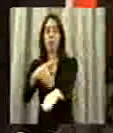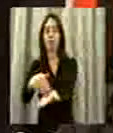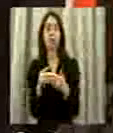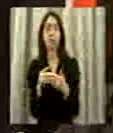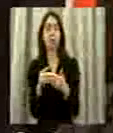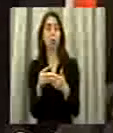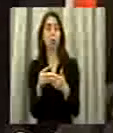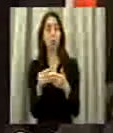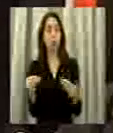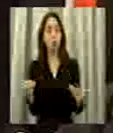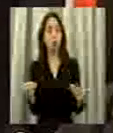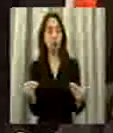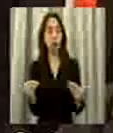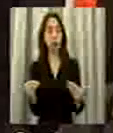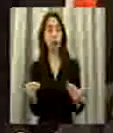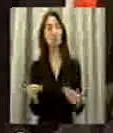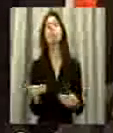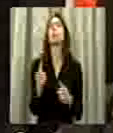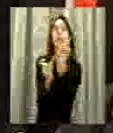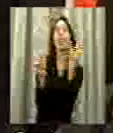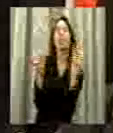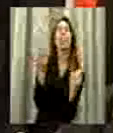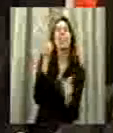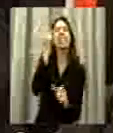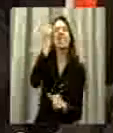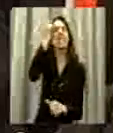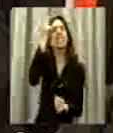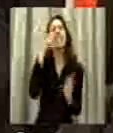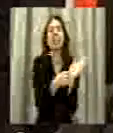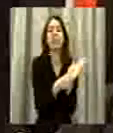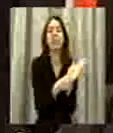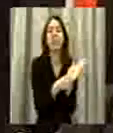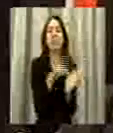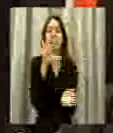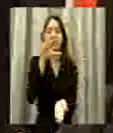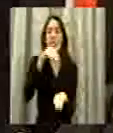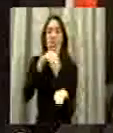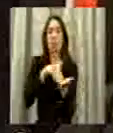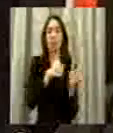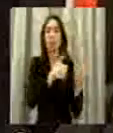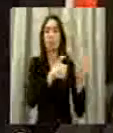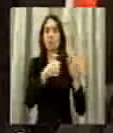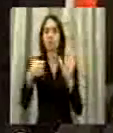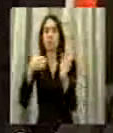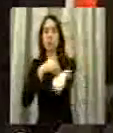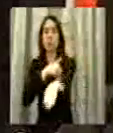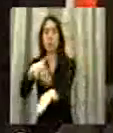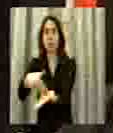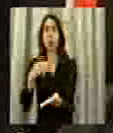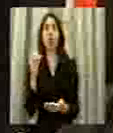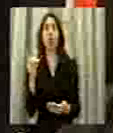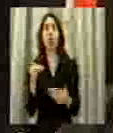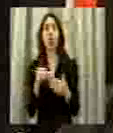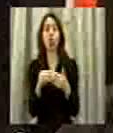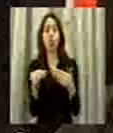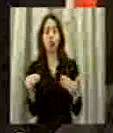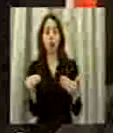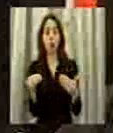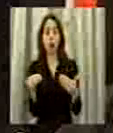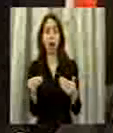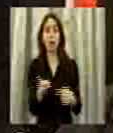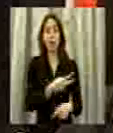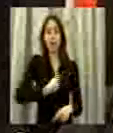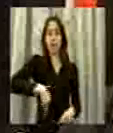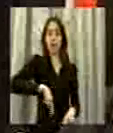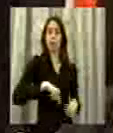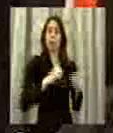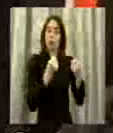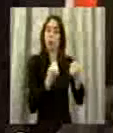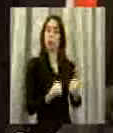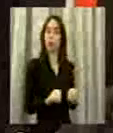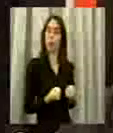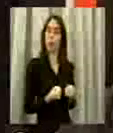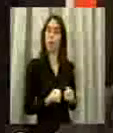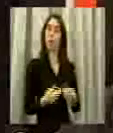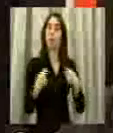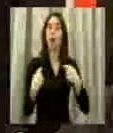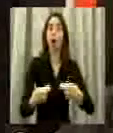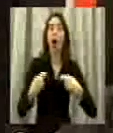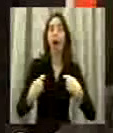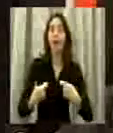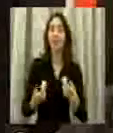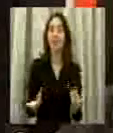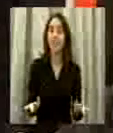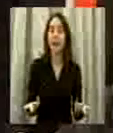quiero expresar, para entender qué significa esto, son 5.600 millones de dólares que hubiéramos podido